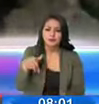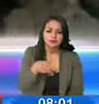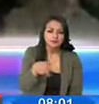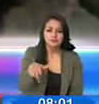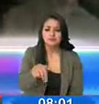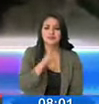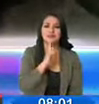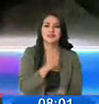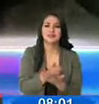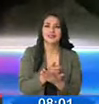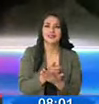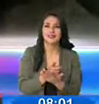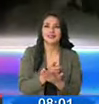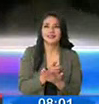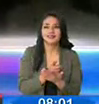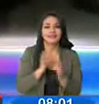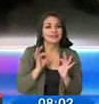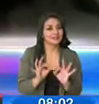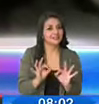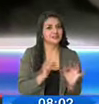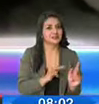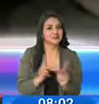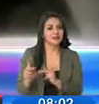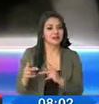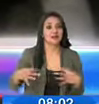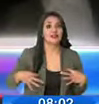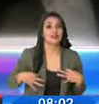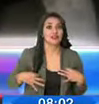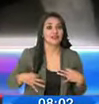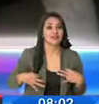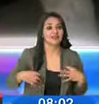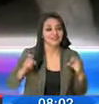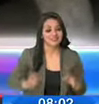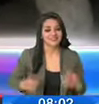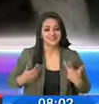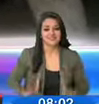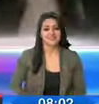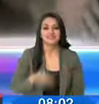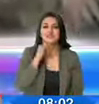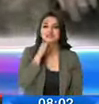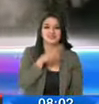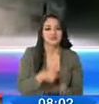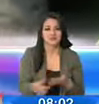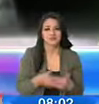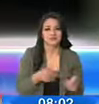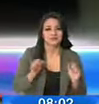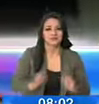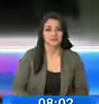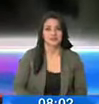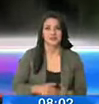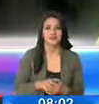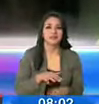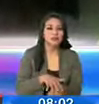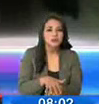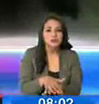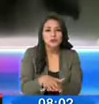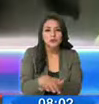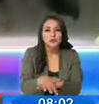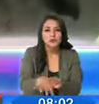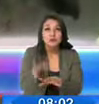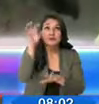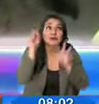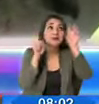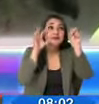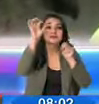poco, toca venir preparado, con la ropa necesaria para ensuciarla, y hay que arrastrarse, agarrarse de las